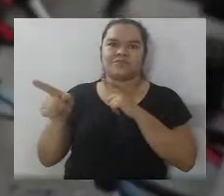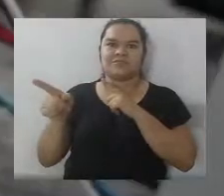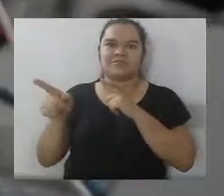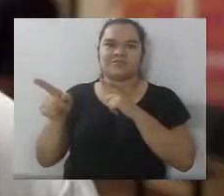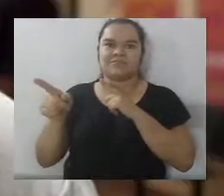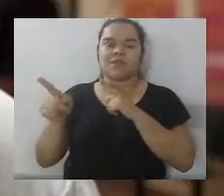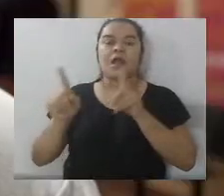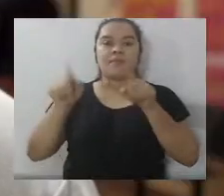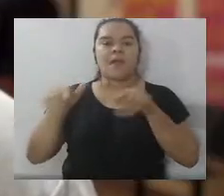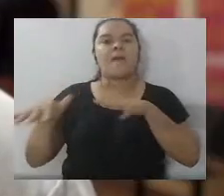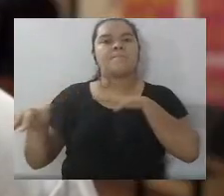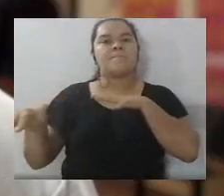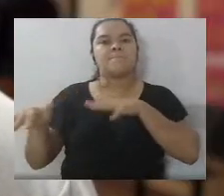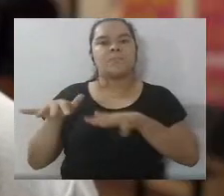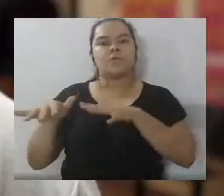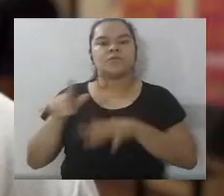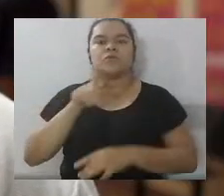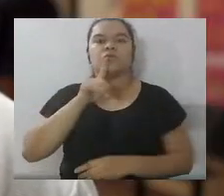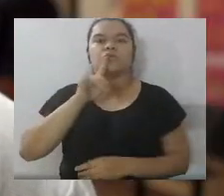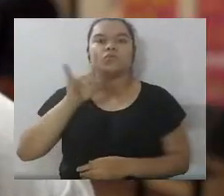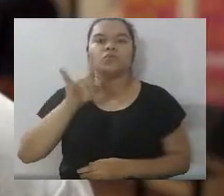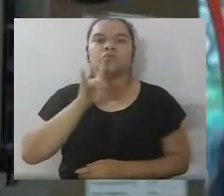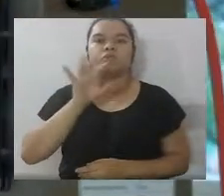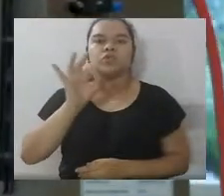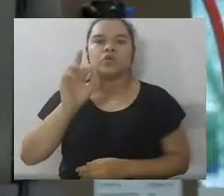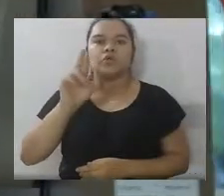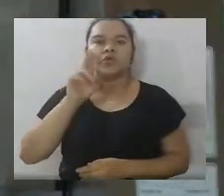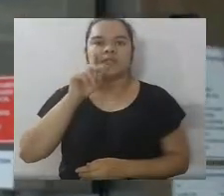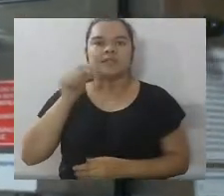espacios de tutorías, de orientación vocacional,